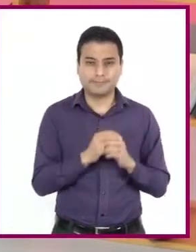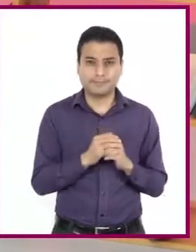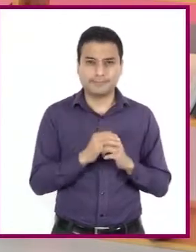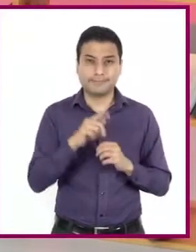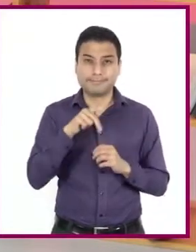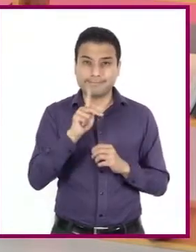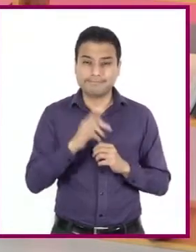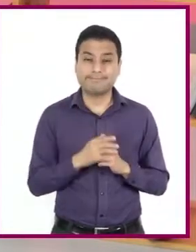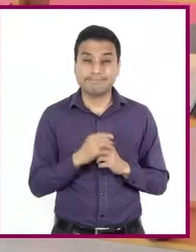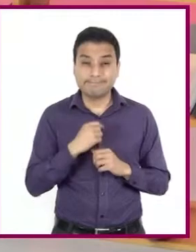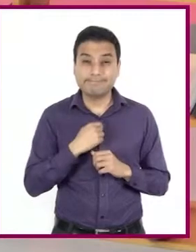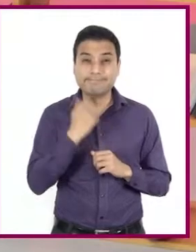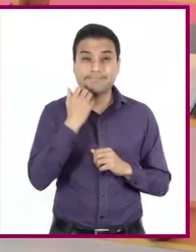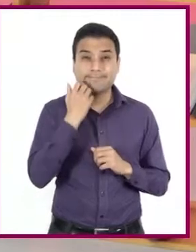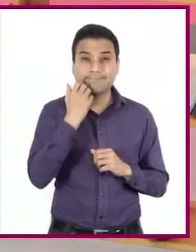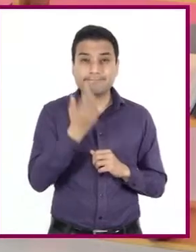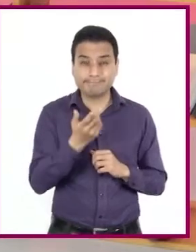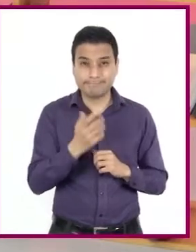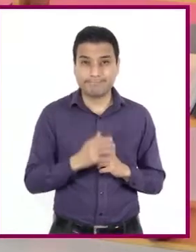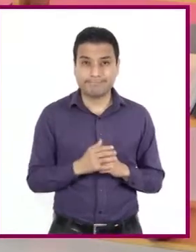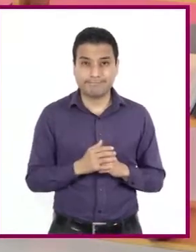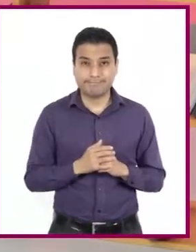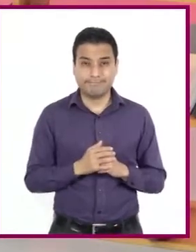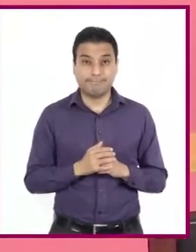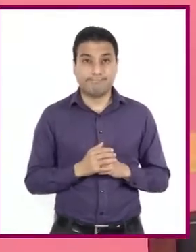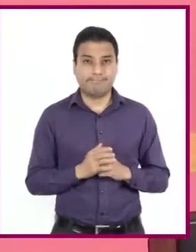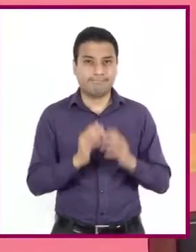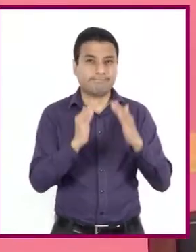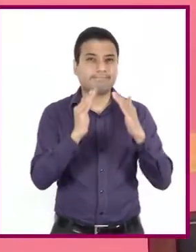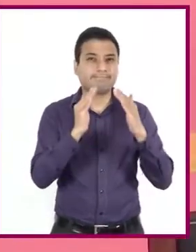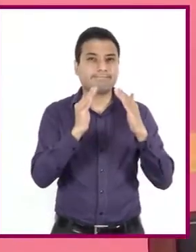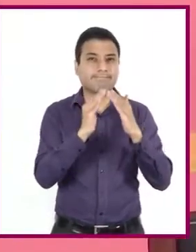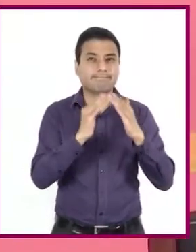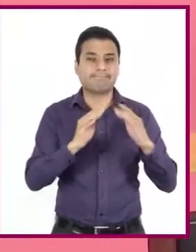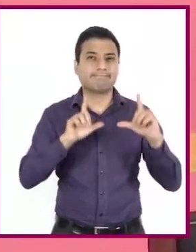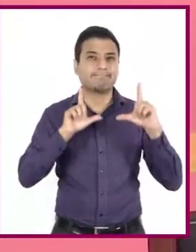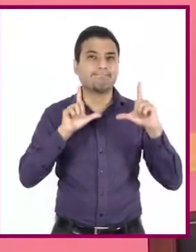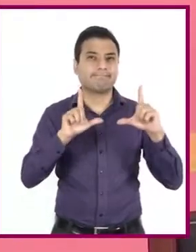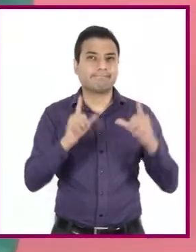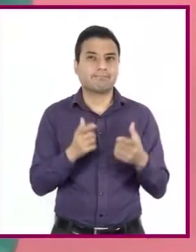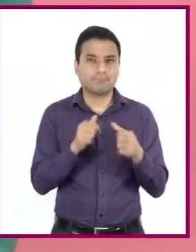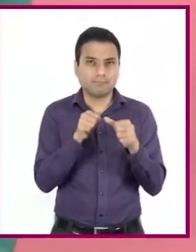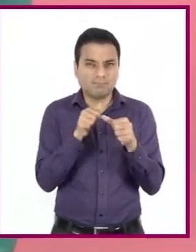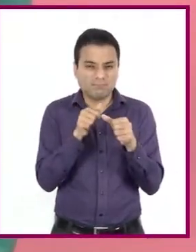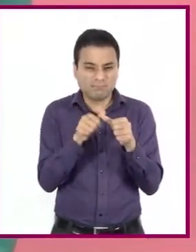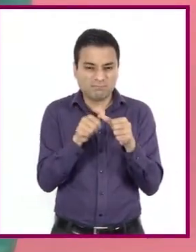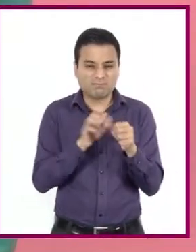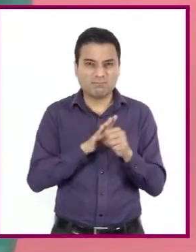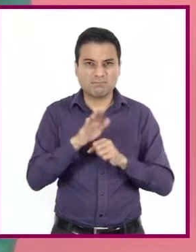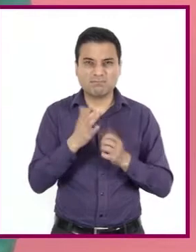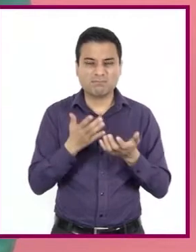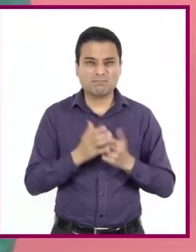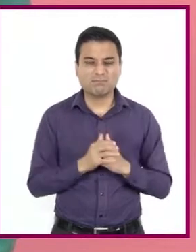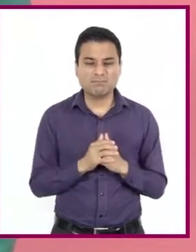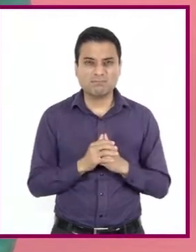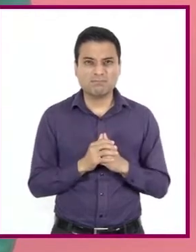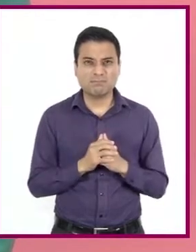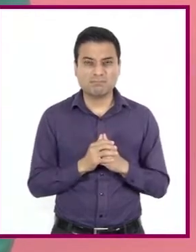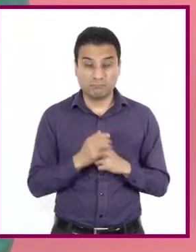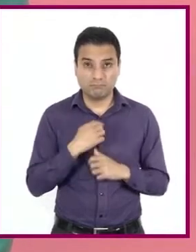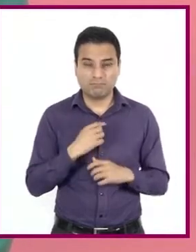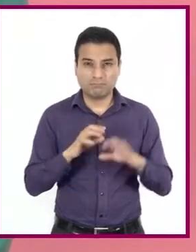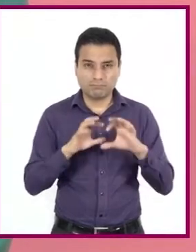que quiero pegar un anuncio en nuestra puerta, pero no sé qué tipo de letra usar, porque en la